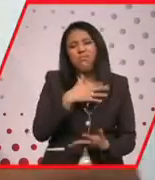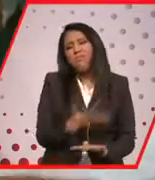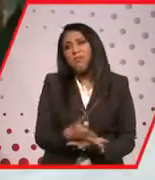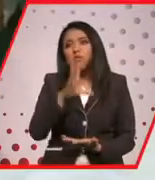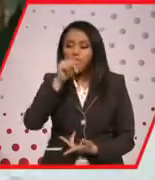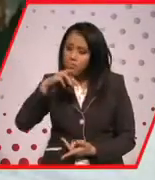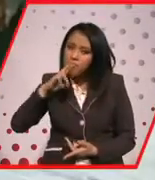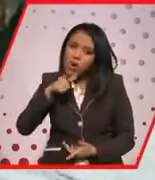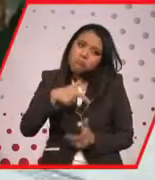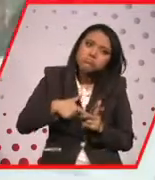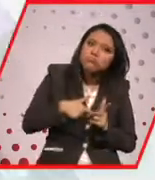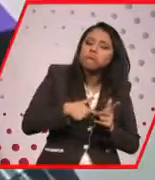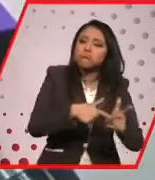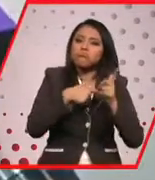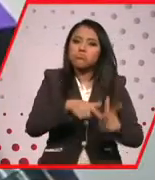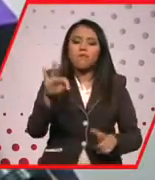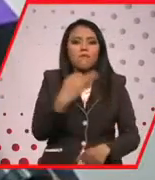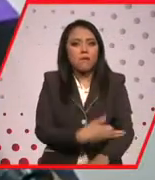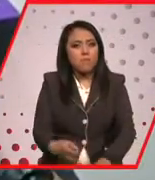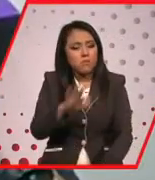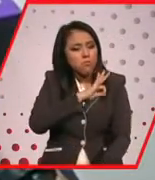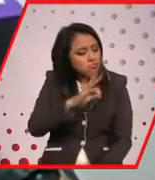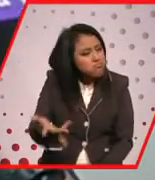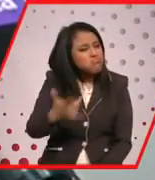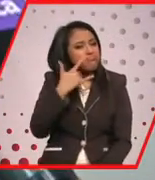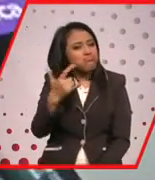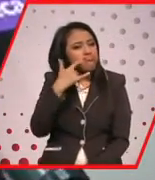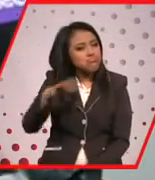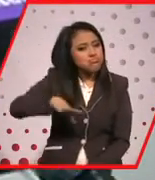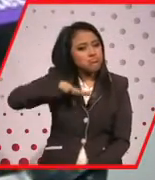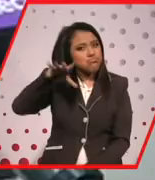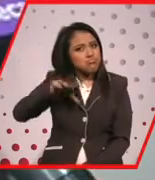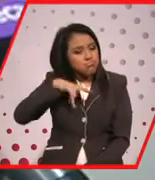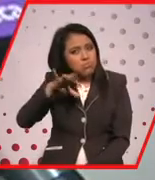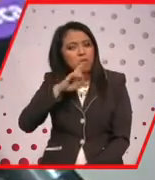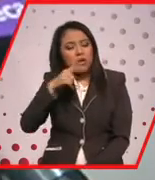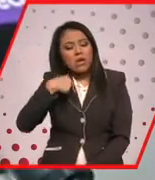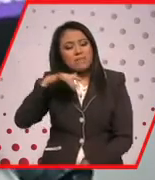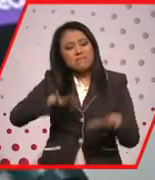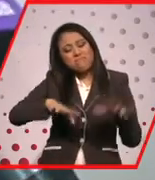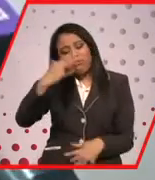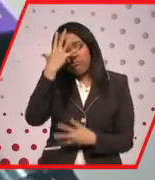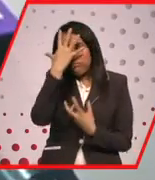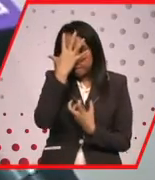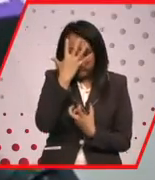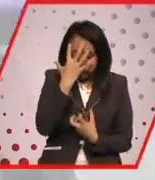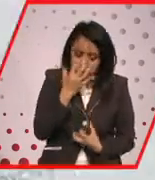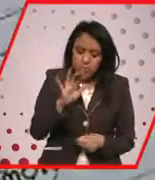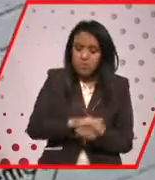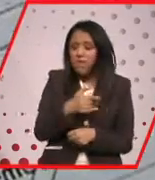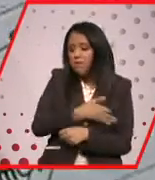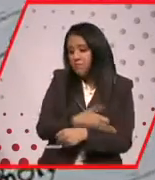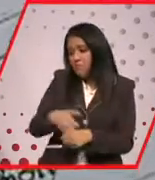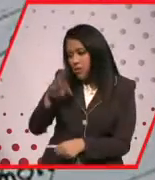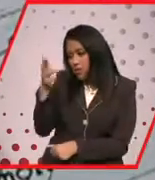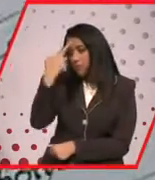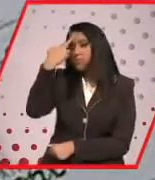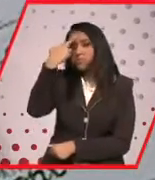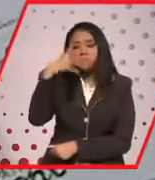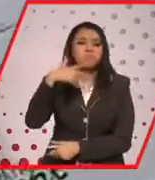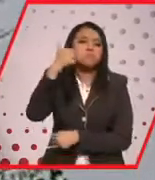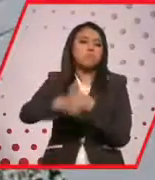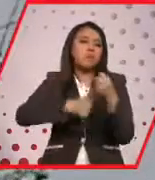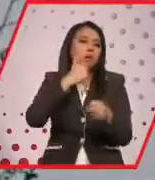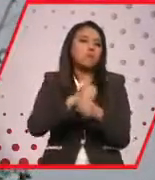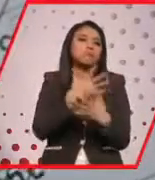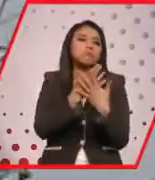luchando por él y su familia. Triste porque detrás de todo está mi familia. Después de tantos años de